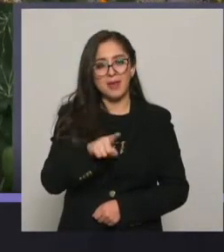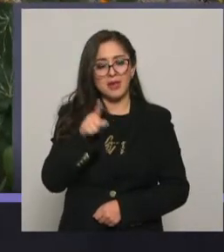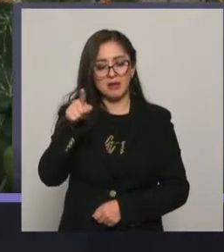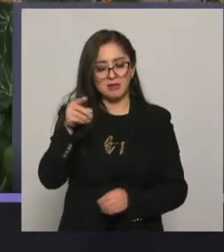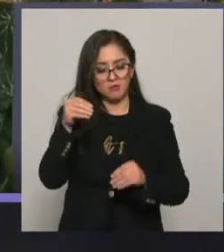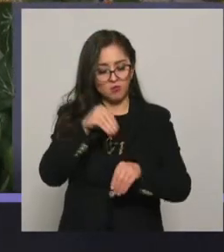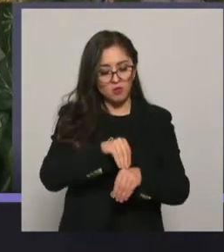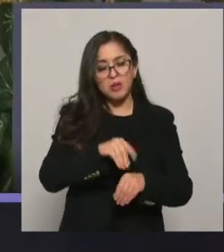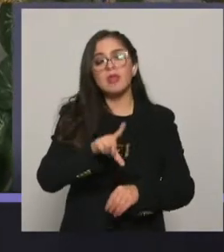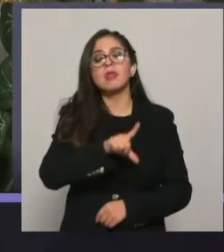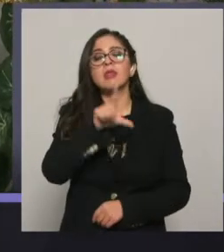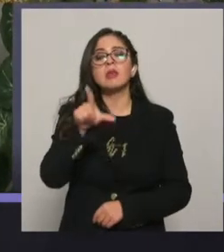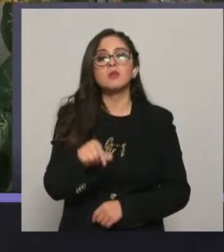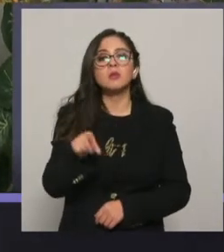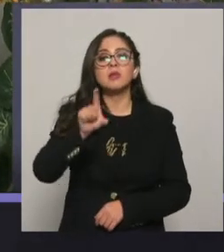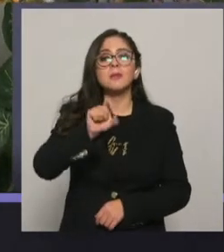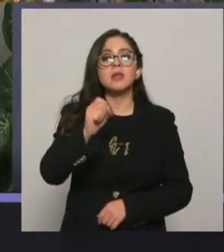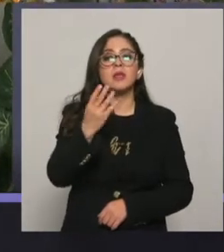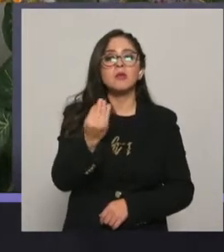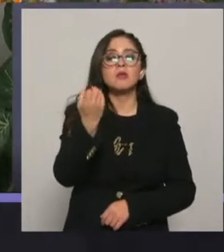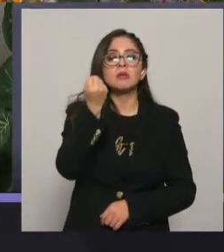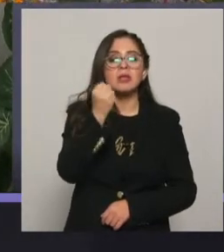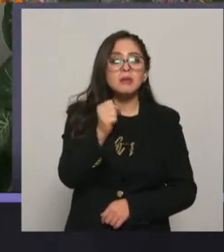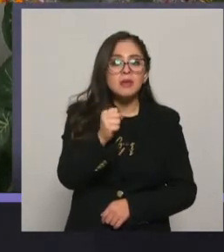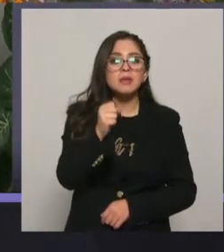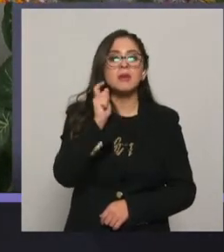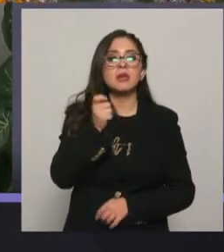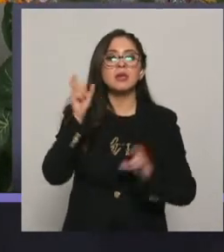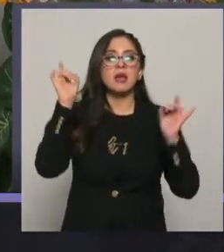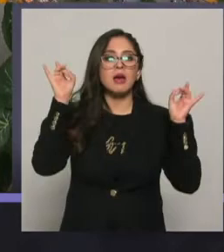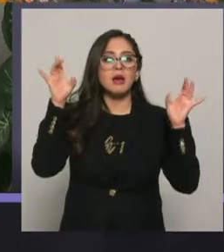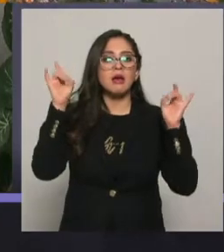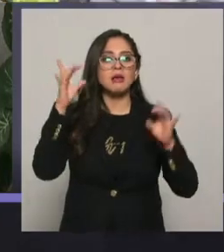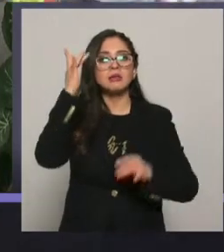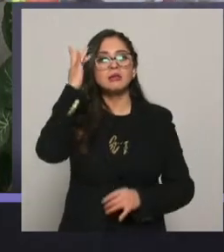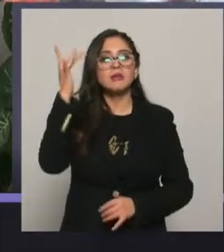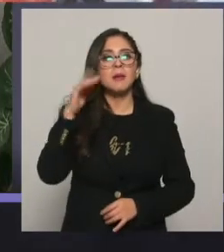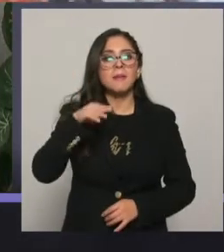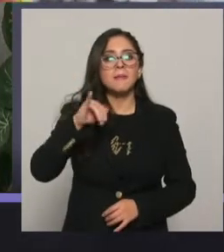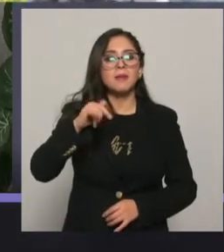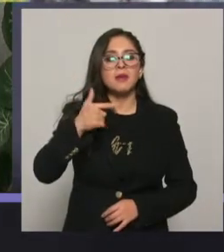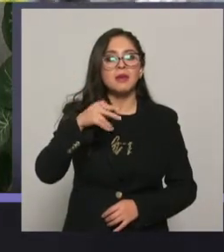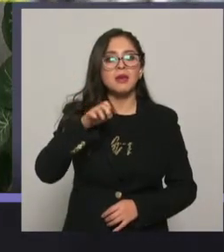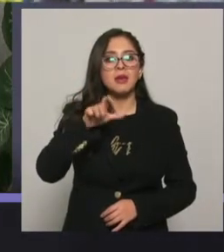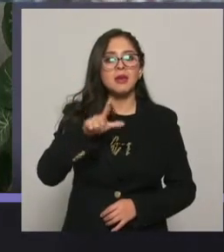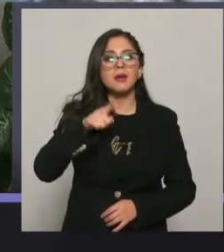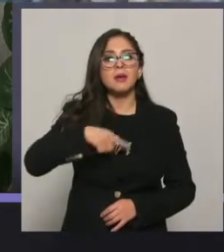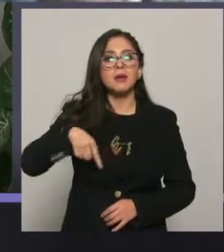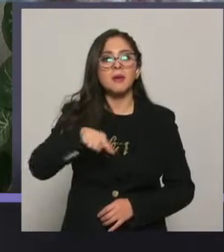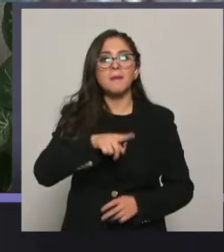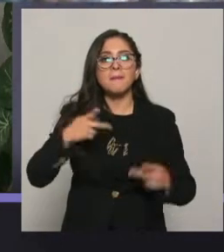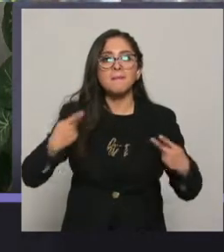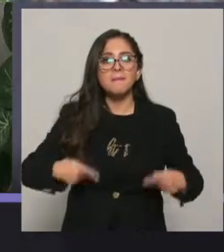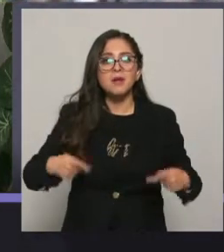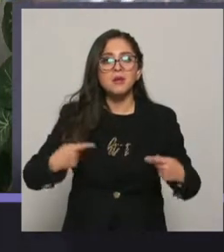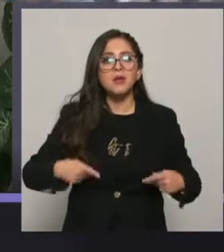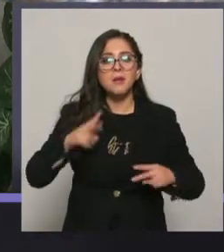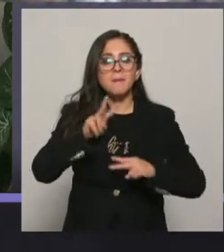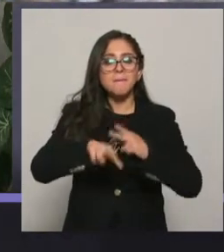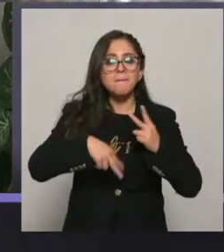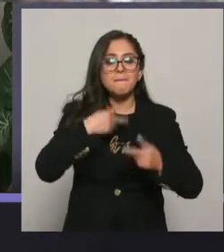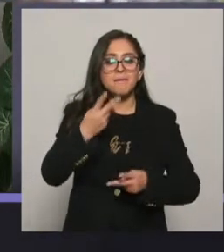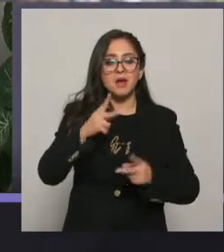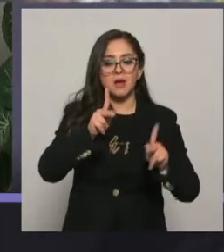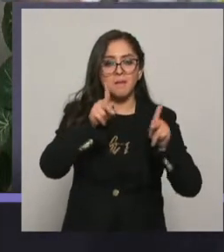Posteriormente, el 29 de septiembre, que es Día del Arcángel San Miguel, las personas acuden también al panteón